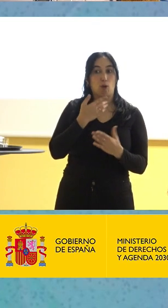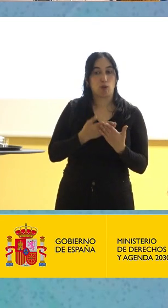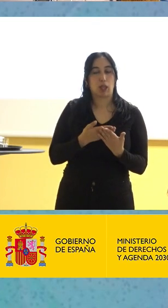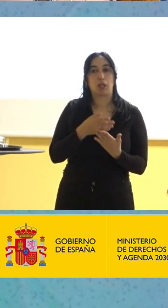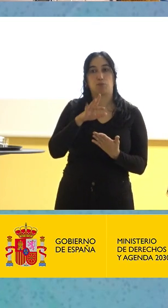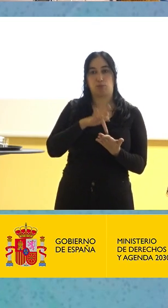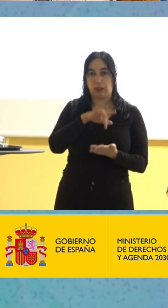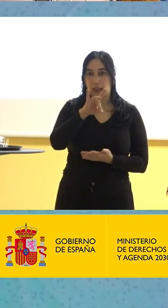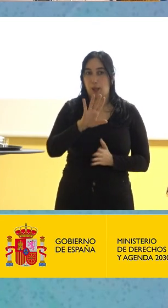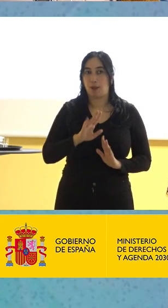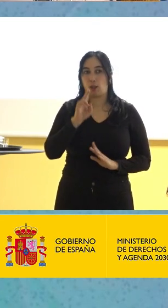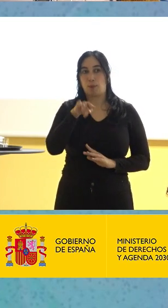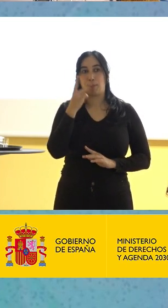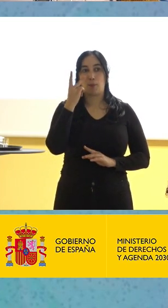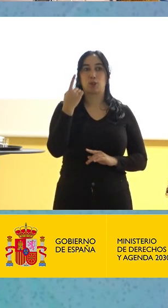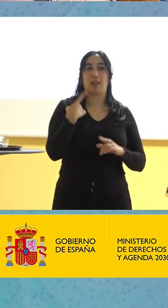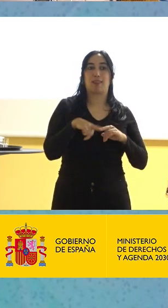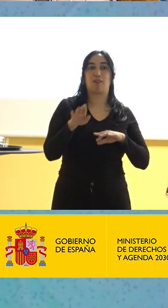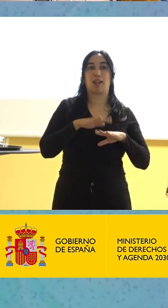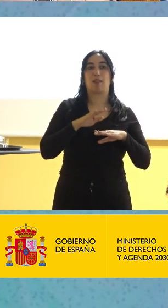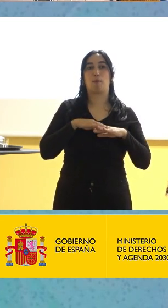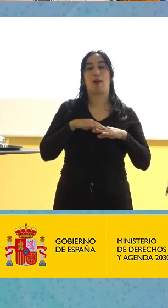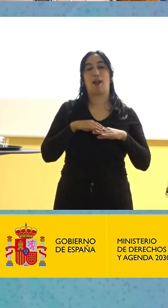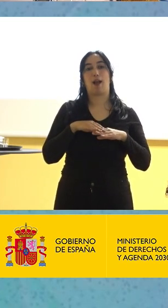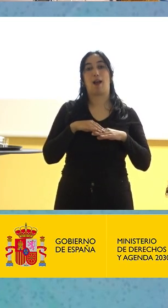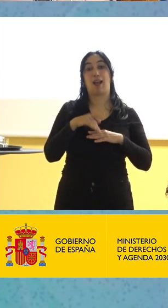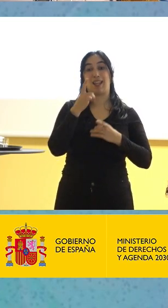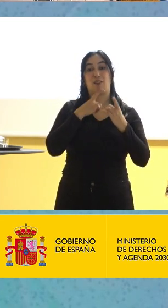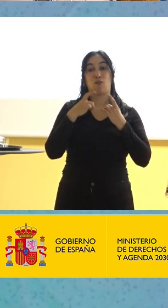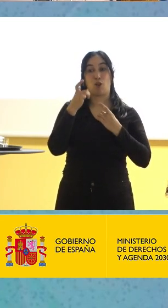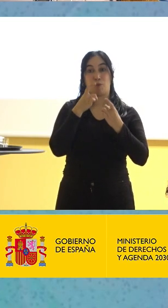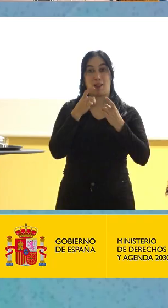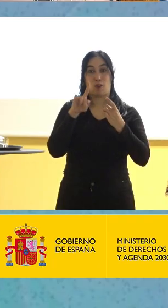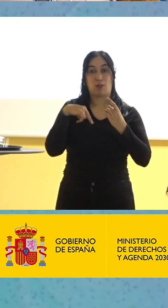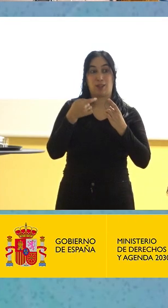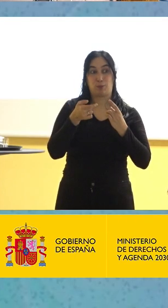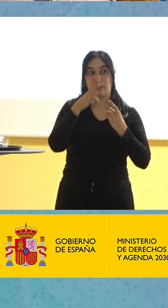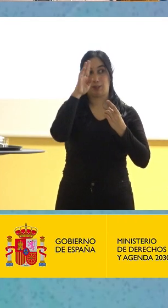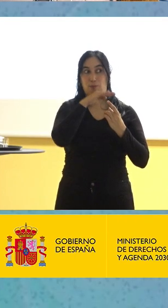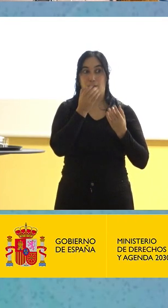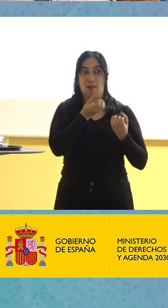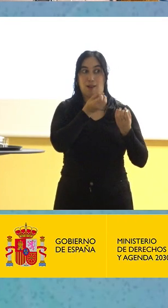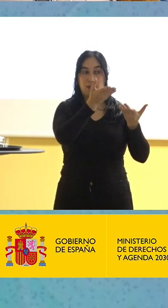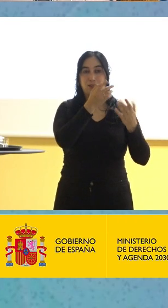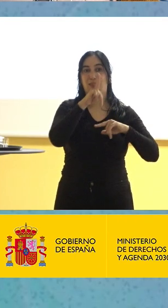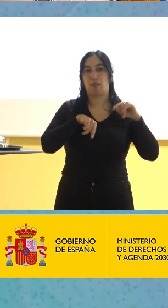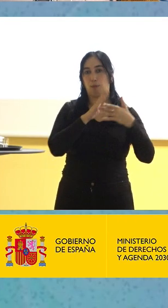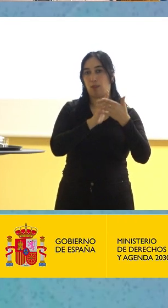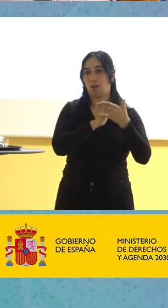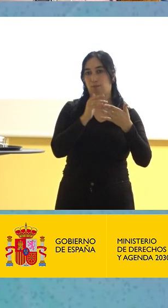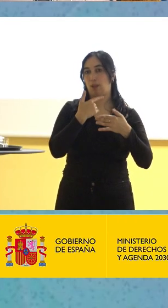encontramos diferencias en la aplicación, en la información proporcionada a los progenitores en las distintas comunidades